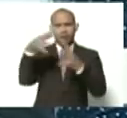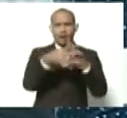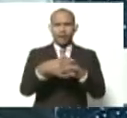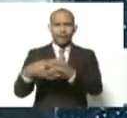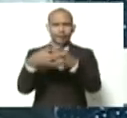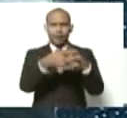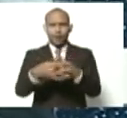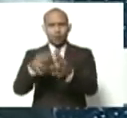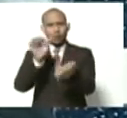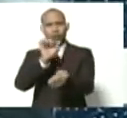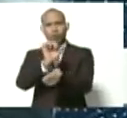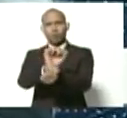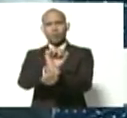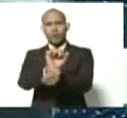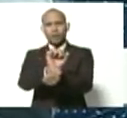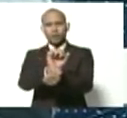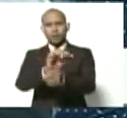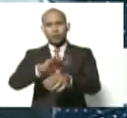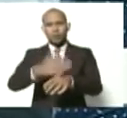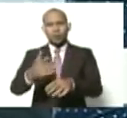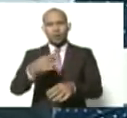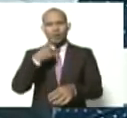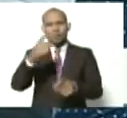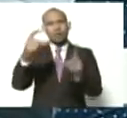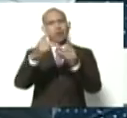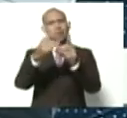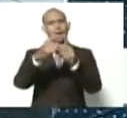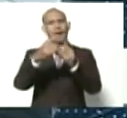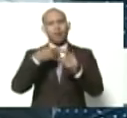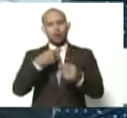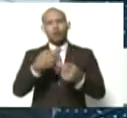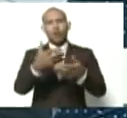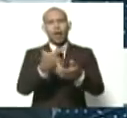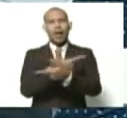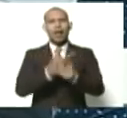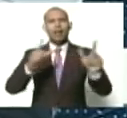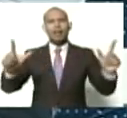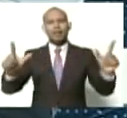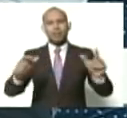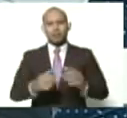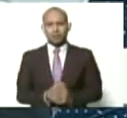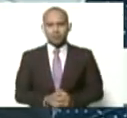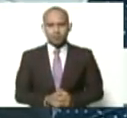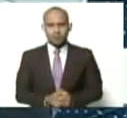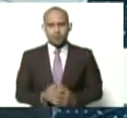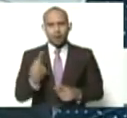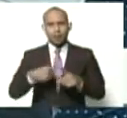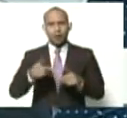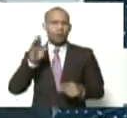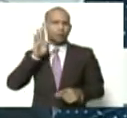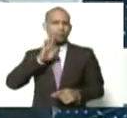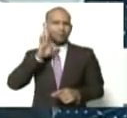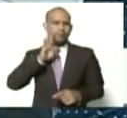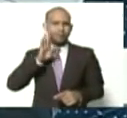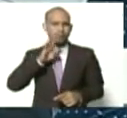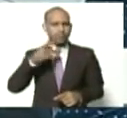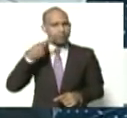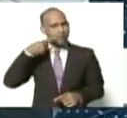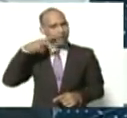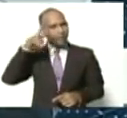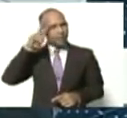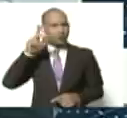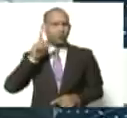Norteamérica, traicionando la palabra que le había empeñado de que lo iba a dejar en libertad. De hecho, él estaba en libertad cuando salieron los mercenarios desde La